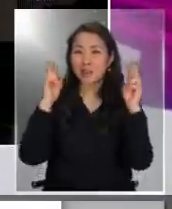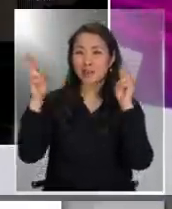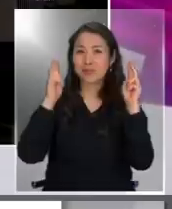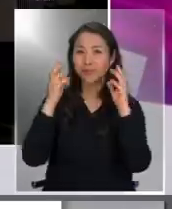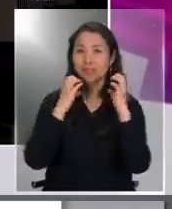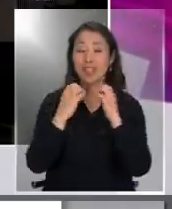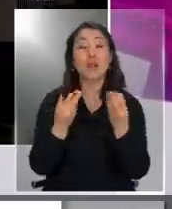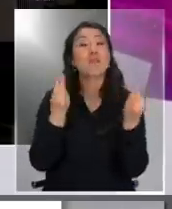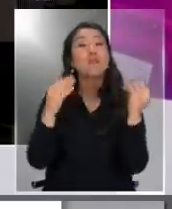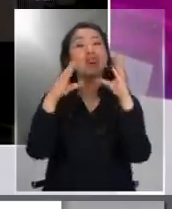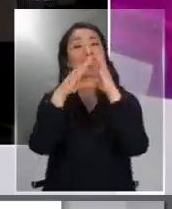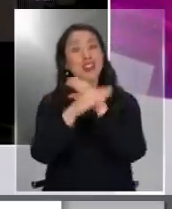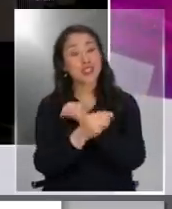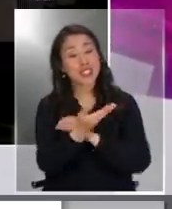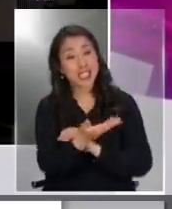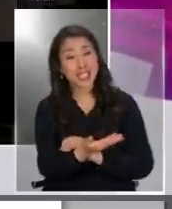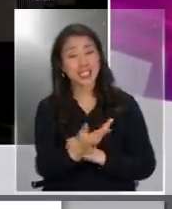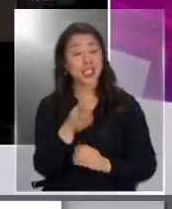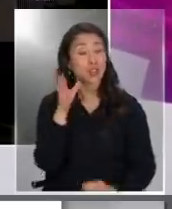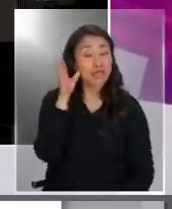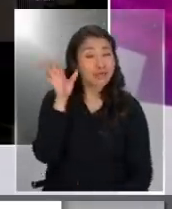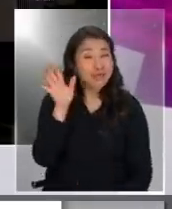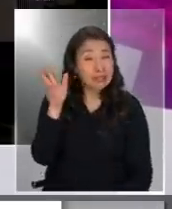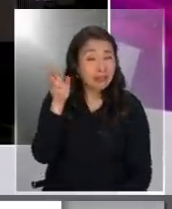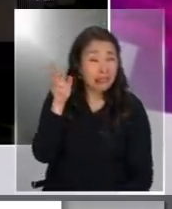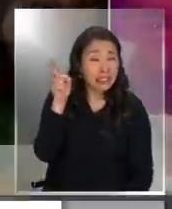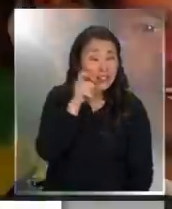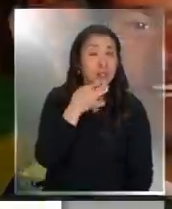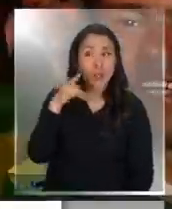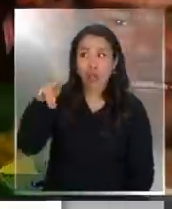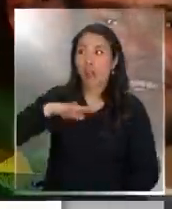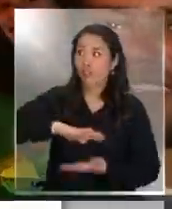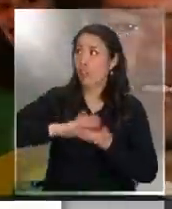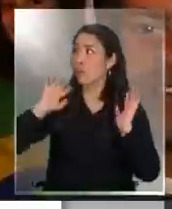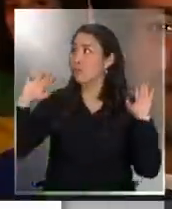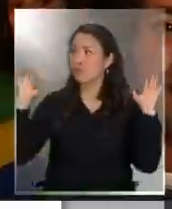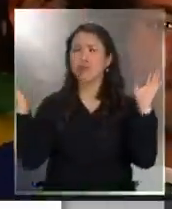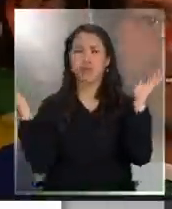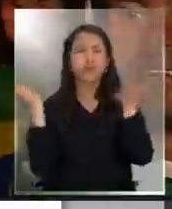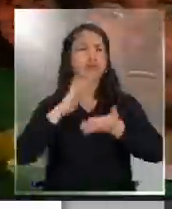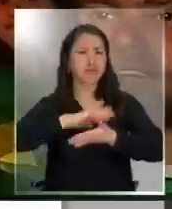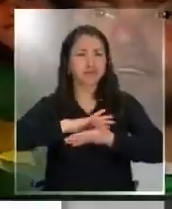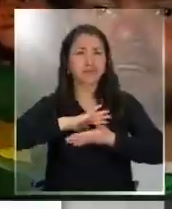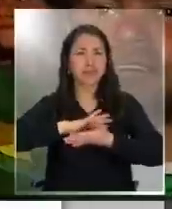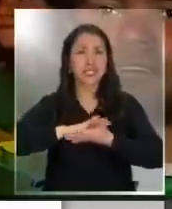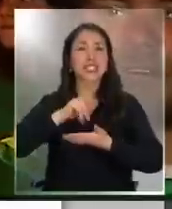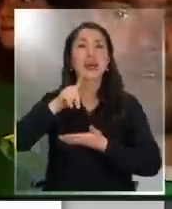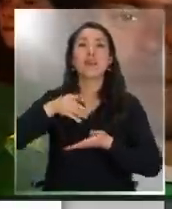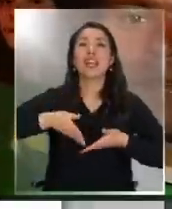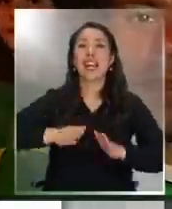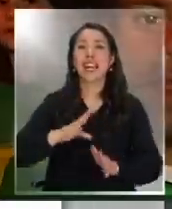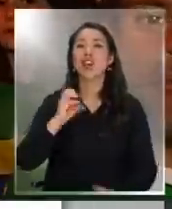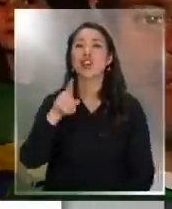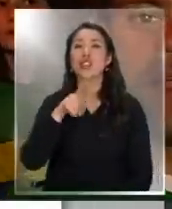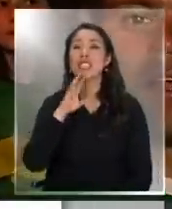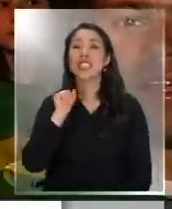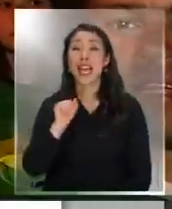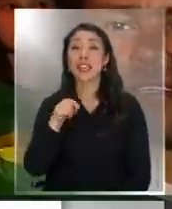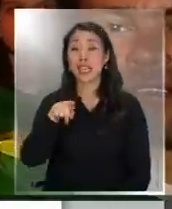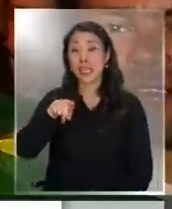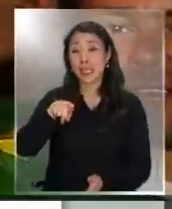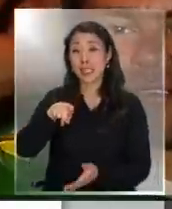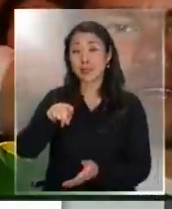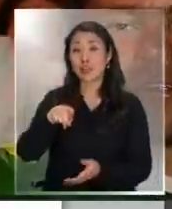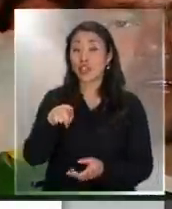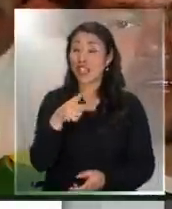Muy buenas noches, Catalina. Si no te escucho, porque acá hay un verdadero carnaval. Estamos en la avenida Lúcio Costa, en Barra da Tijuca, donde